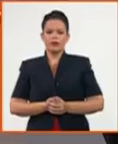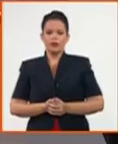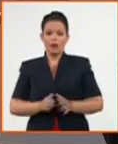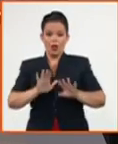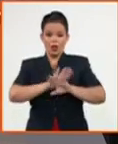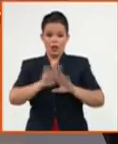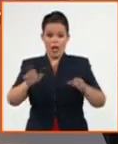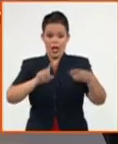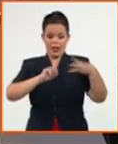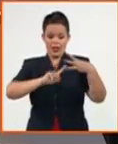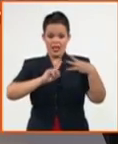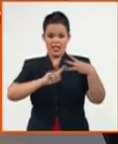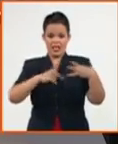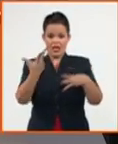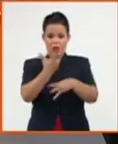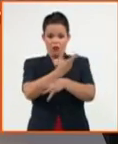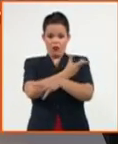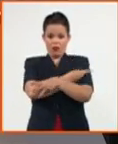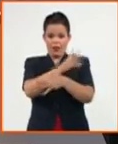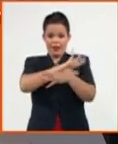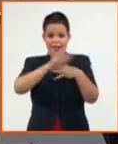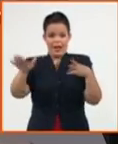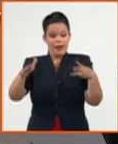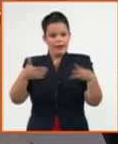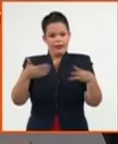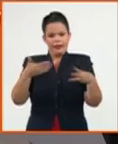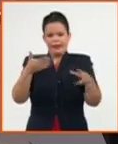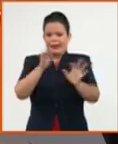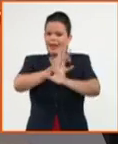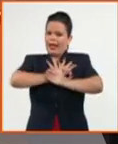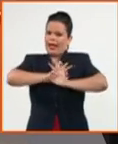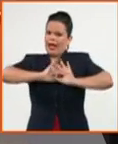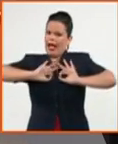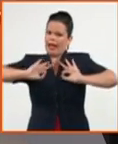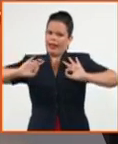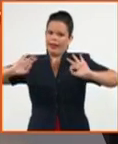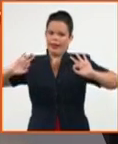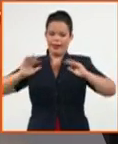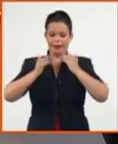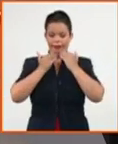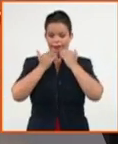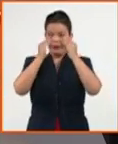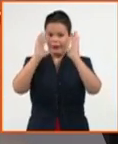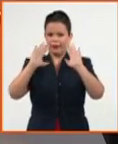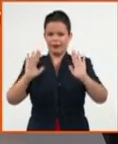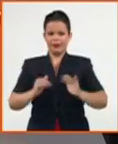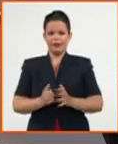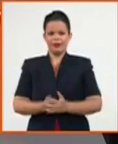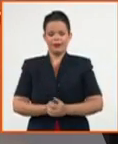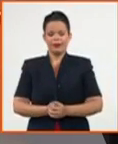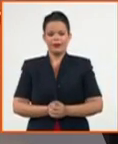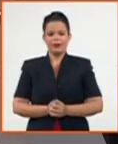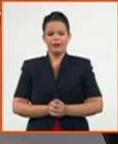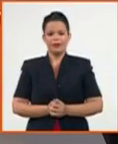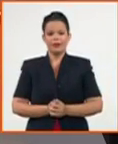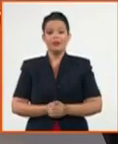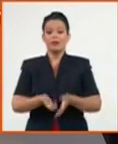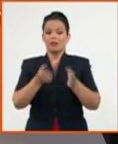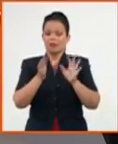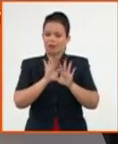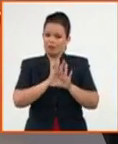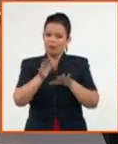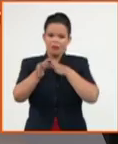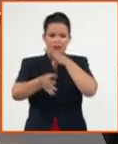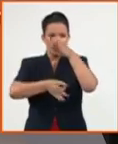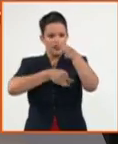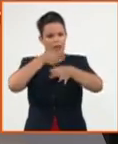eleva muchísimo más como dije a la calidad de la respuesta inmune grande tal y como se ha explicado aquí se estaba retirando todos